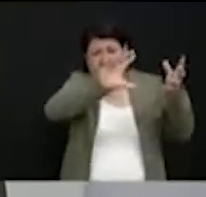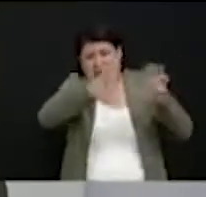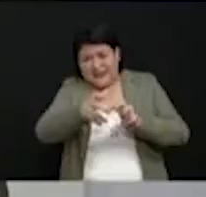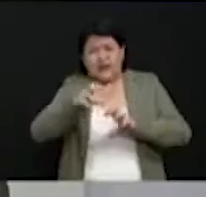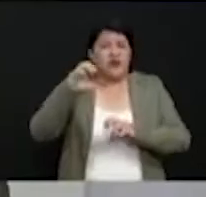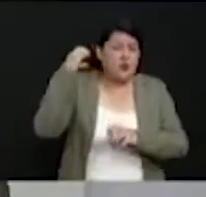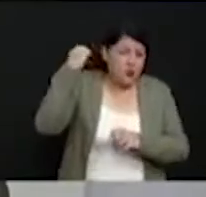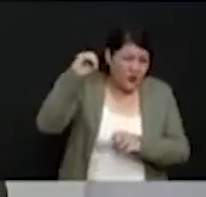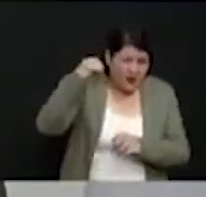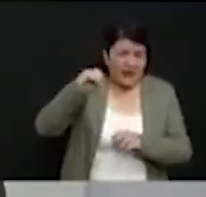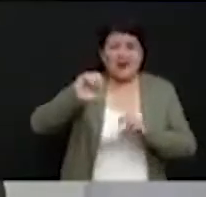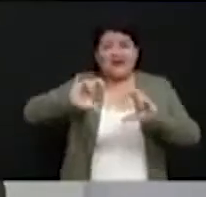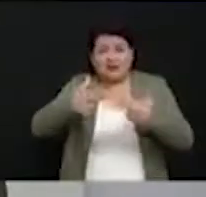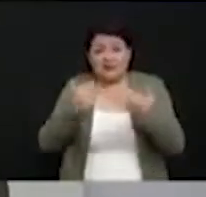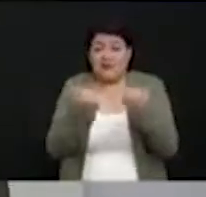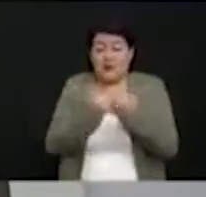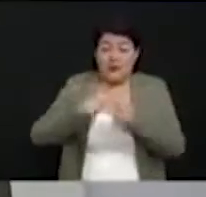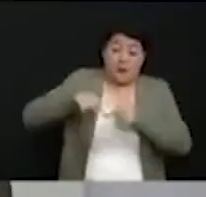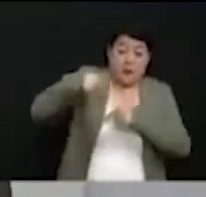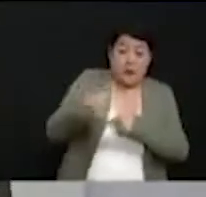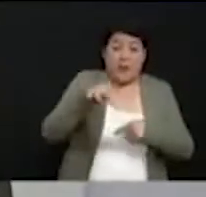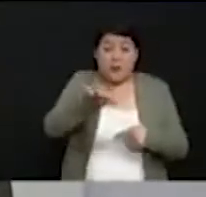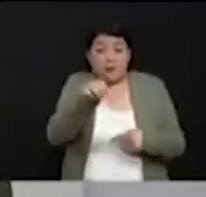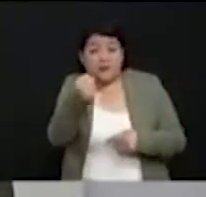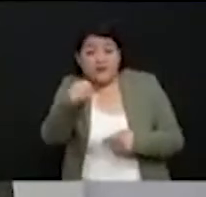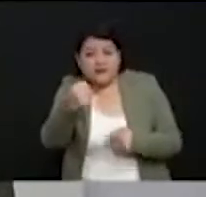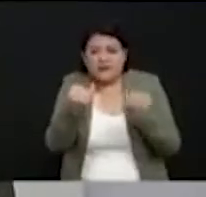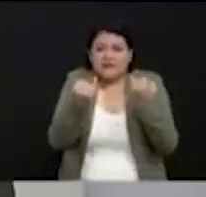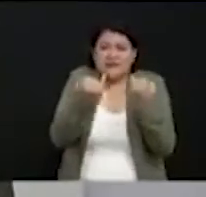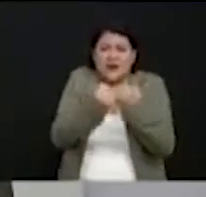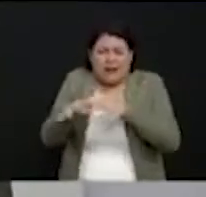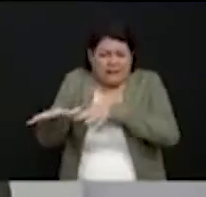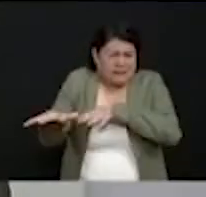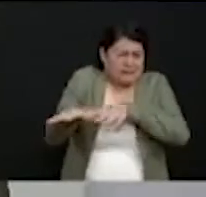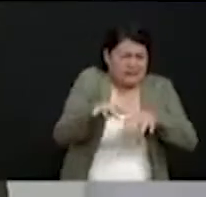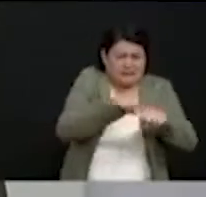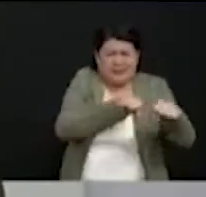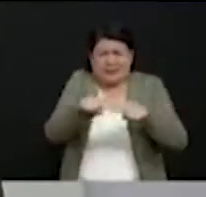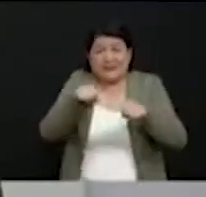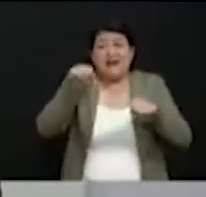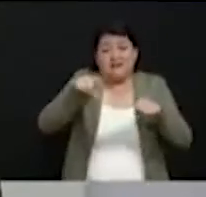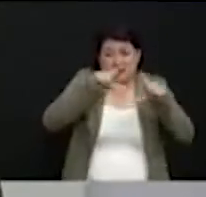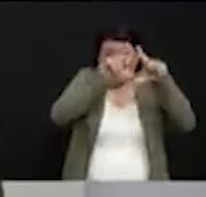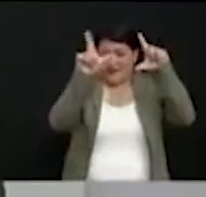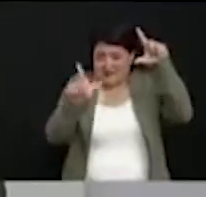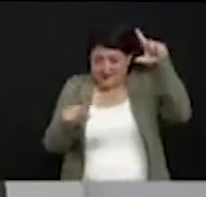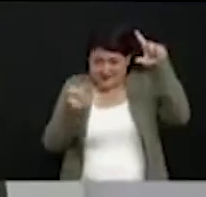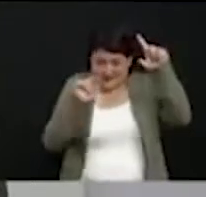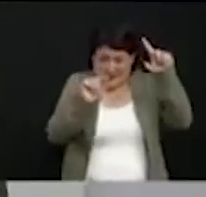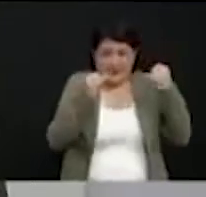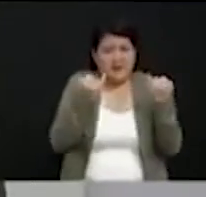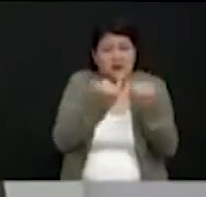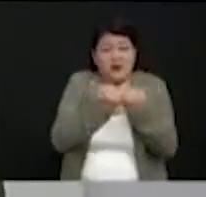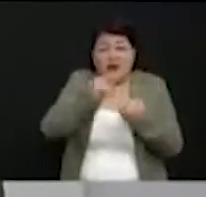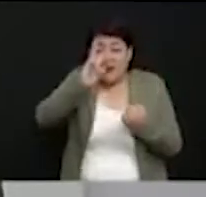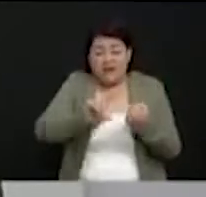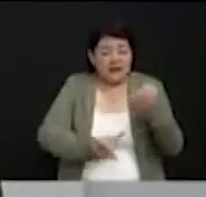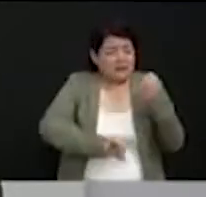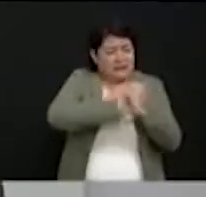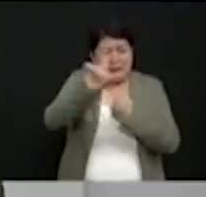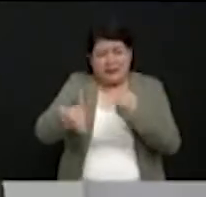el 19 de septiembre otro terremoto de gran magnitud golpeó el centro del país con graves consecuencias